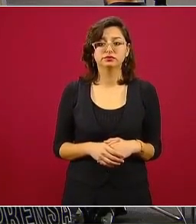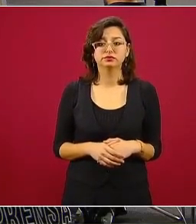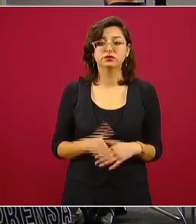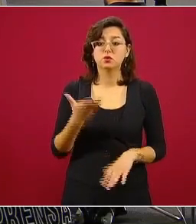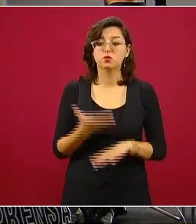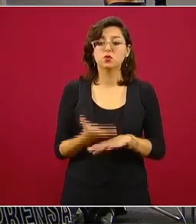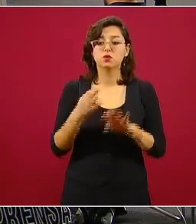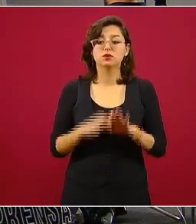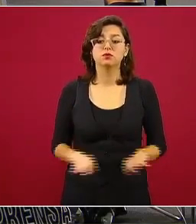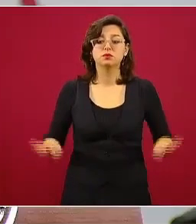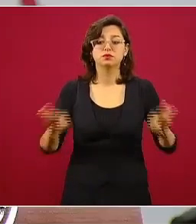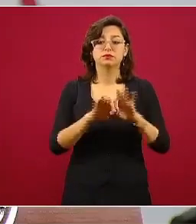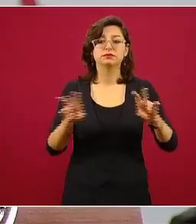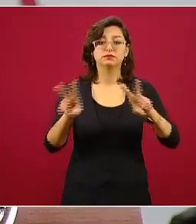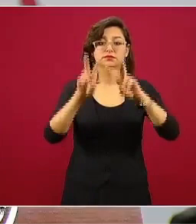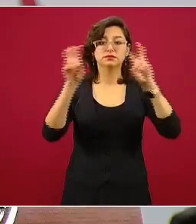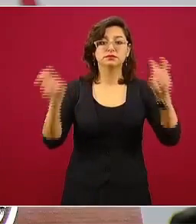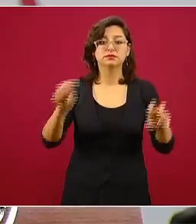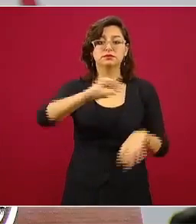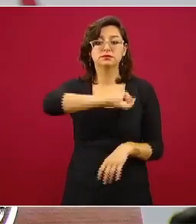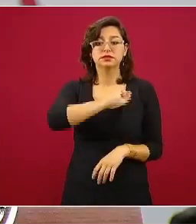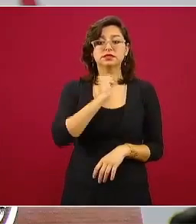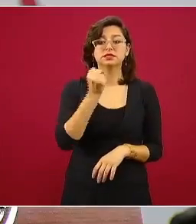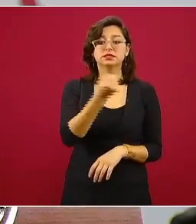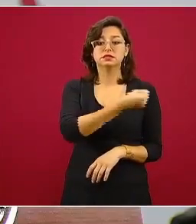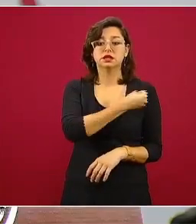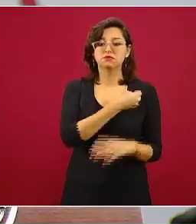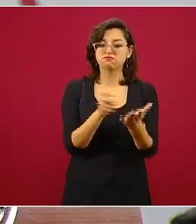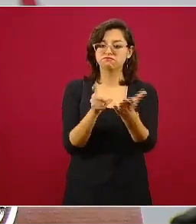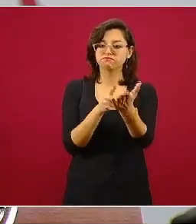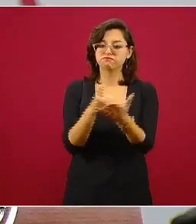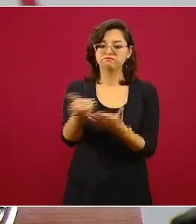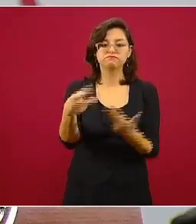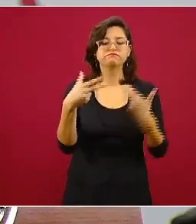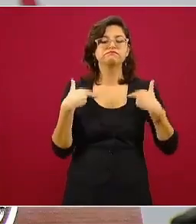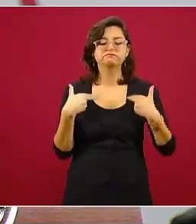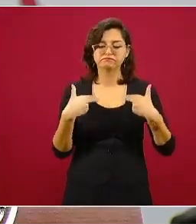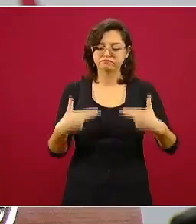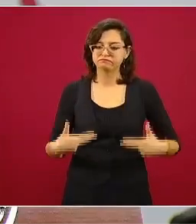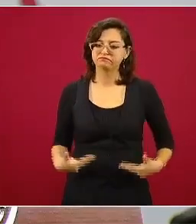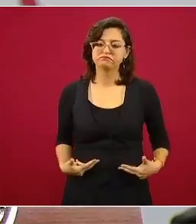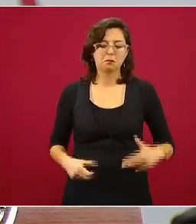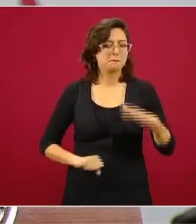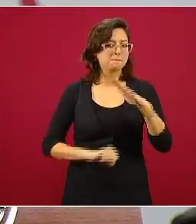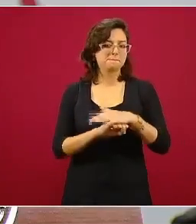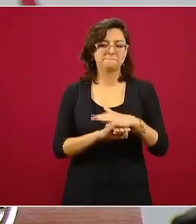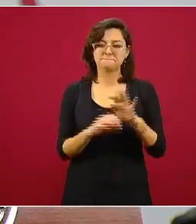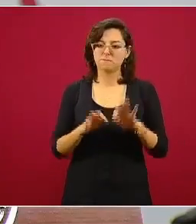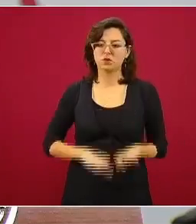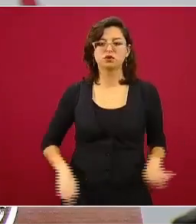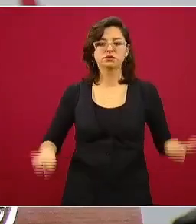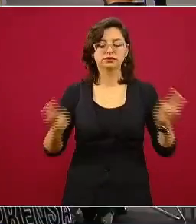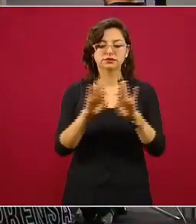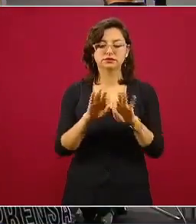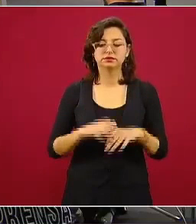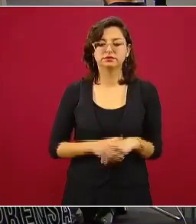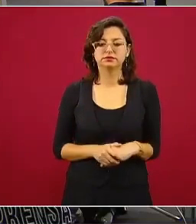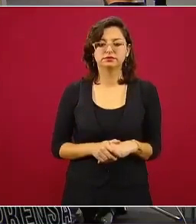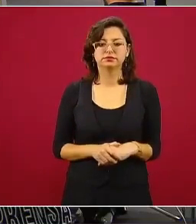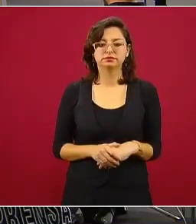la salud como un derecho humano fundamental.